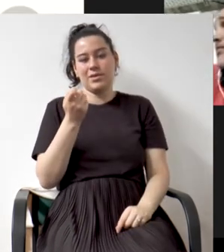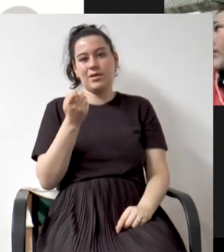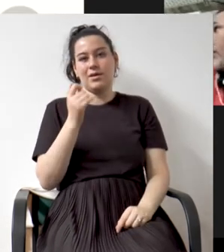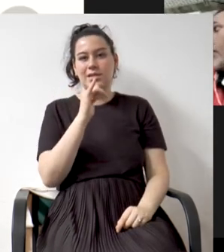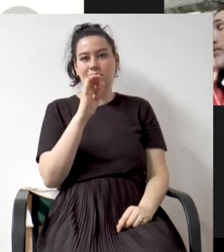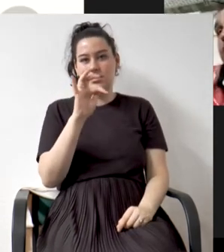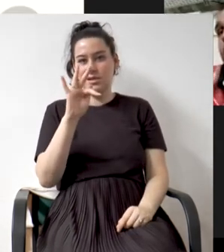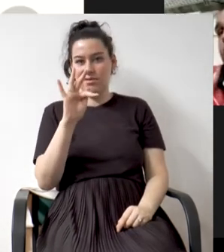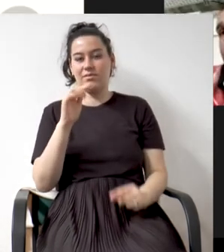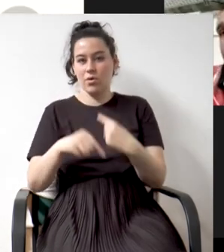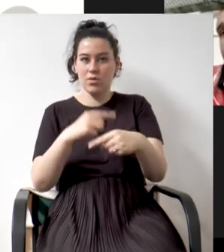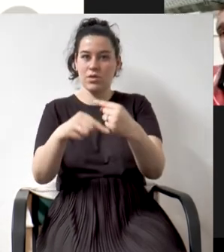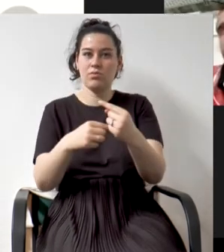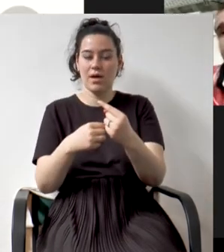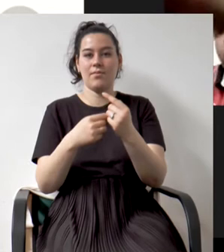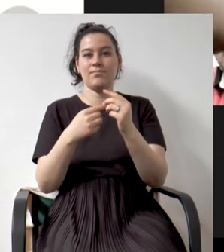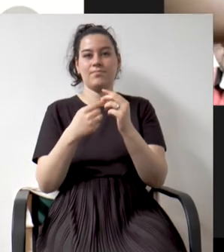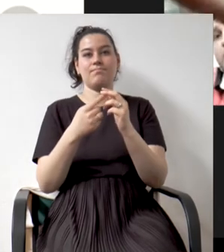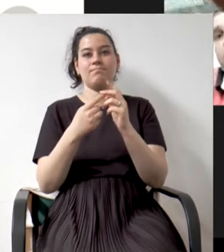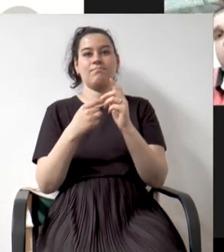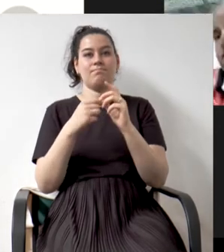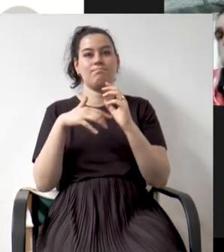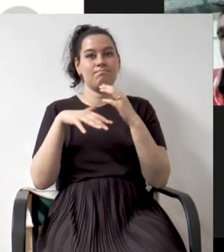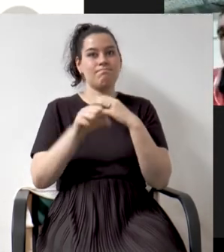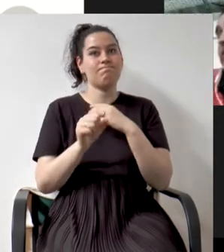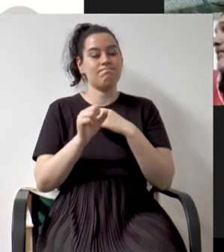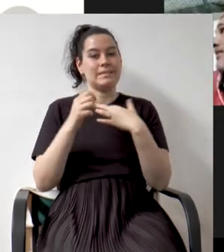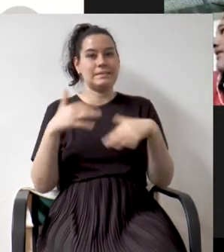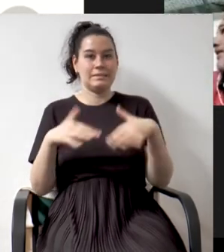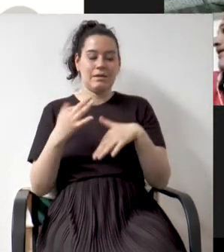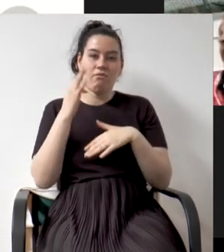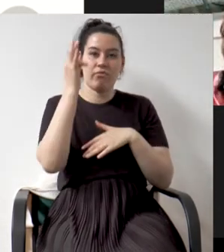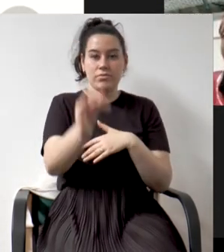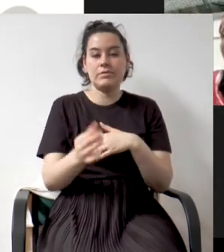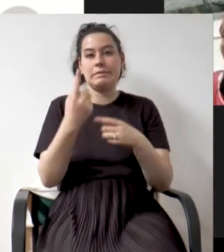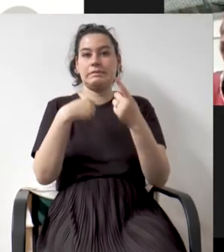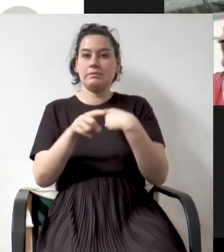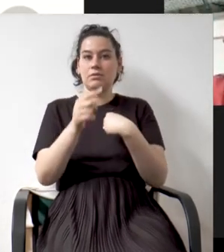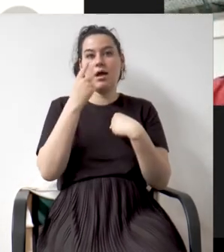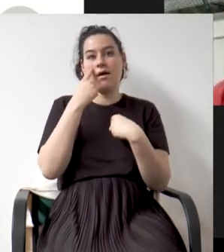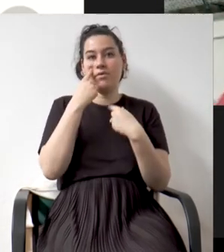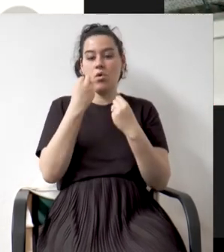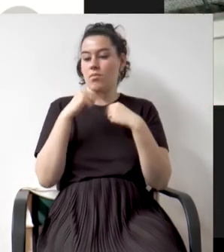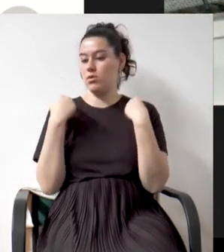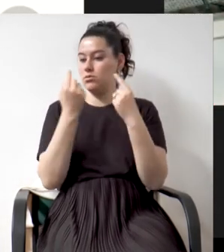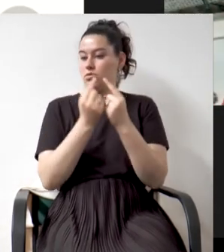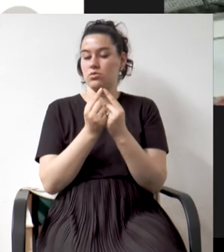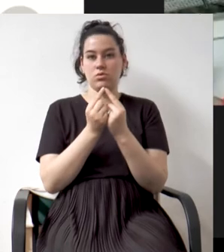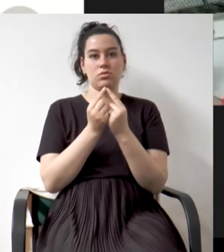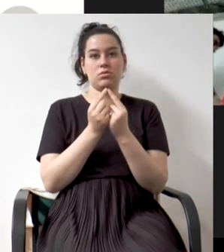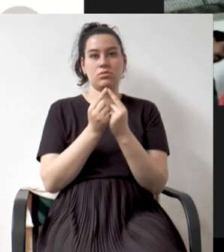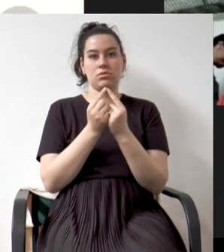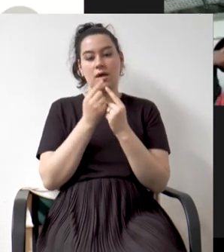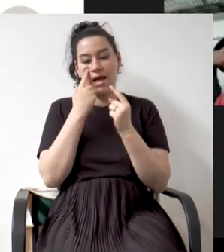ICES, la continuidad del ICES en la región está bastante comprometida a futuro, por lo tanto es una preocupación que tenemos presente, porque es justamente una de